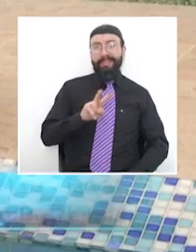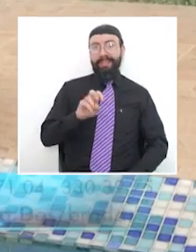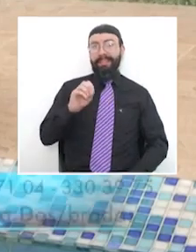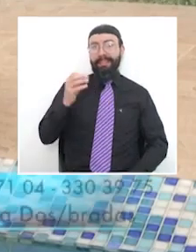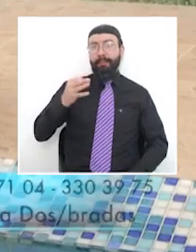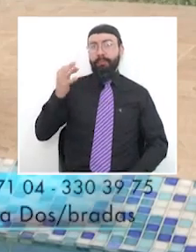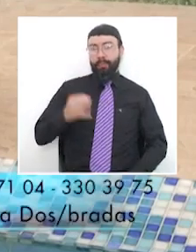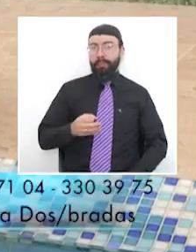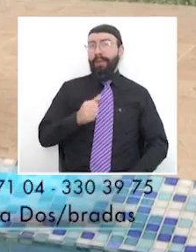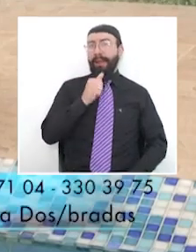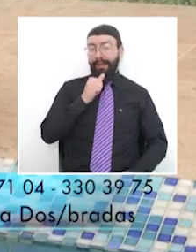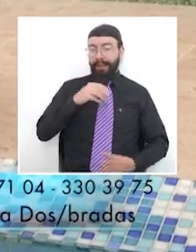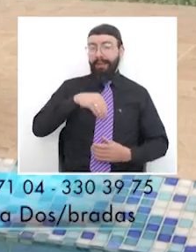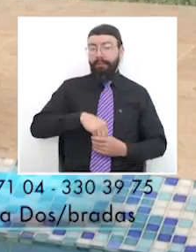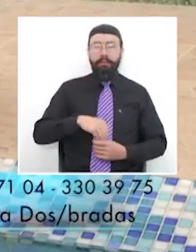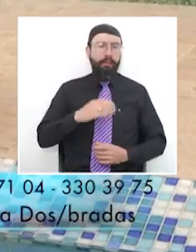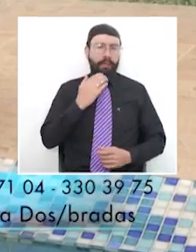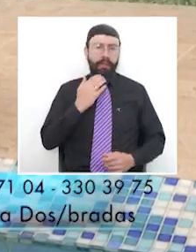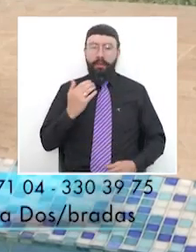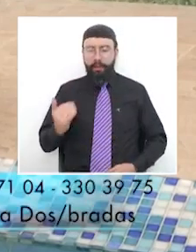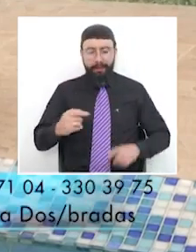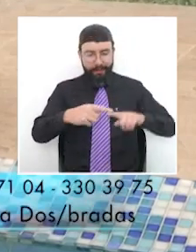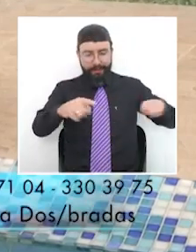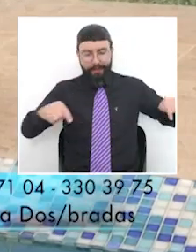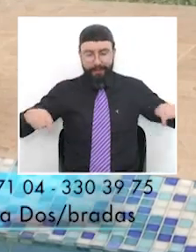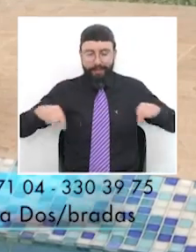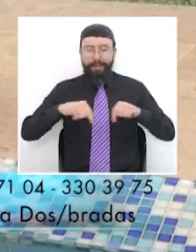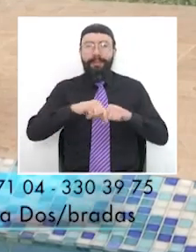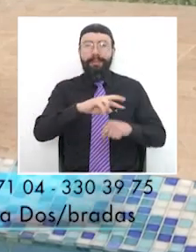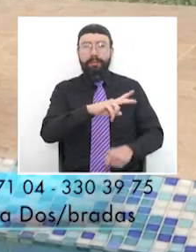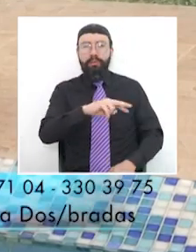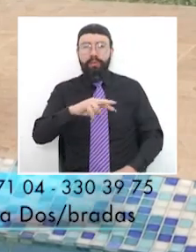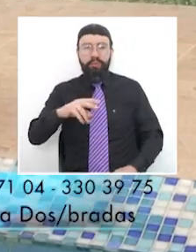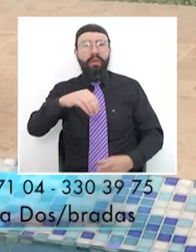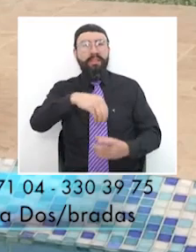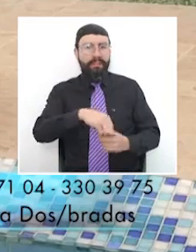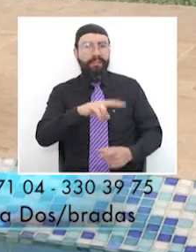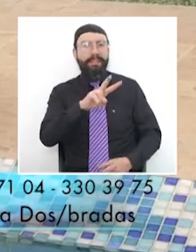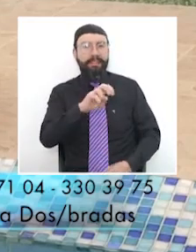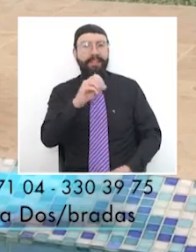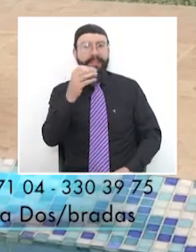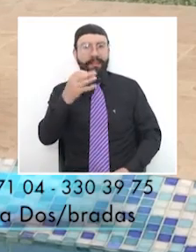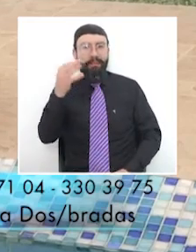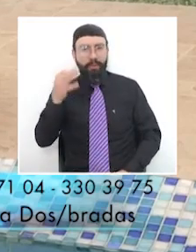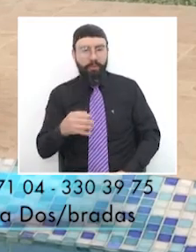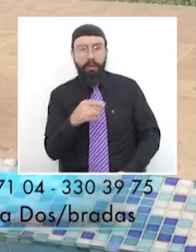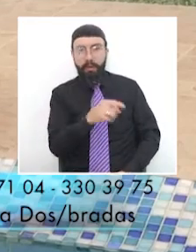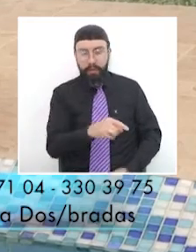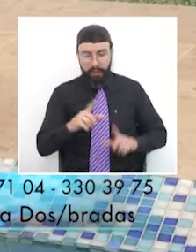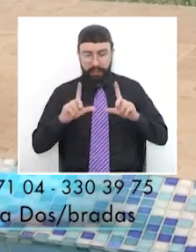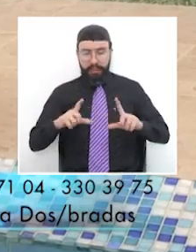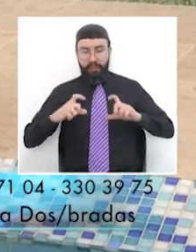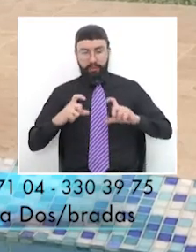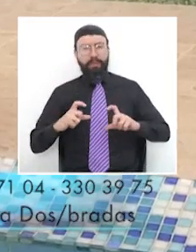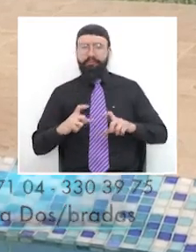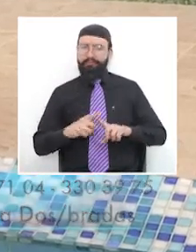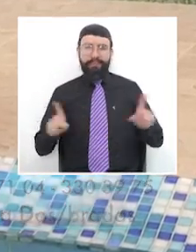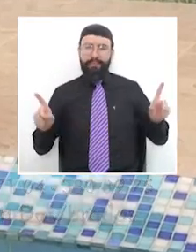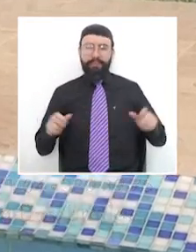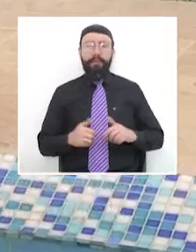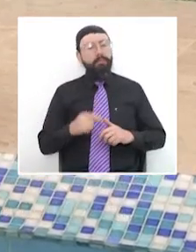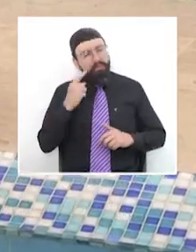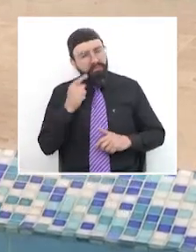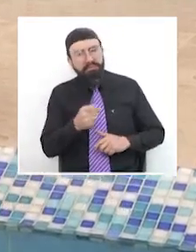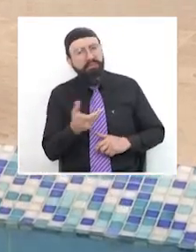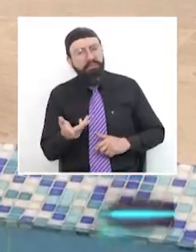que entonces esta piscina es ese 70% de nosotros y entiendan que esto no es una radiación. Bueno, ¿qué tenemos ahí? ¿Un qué?